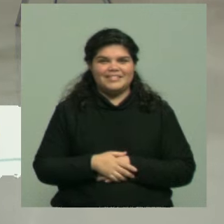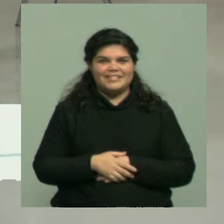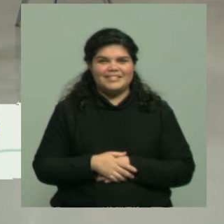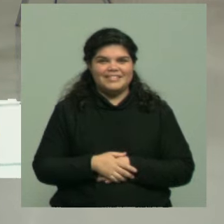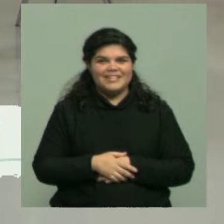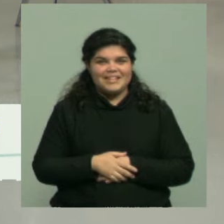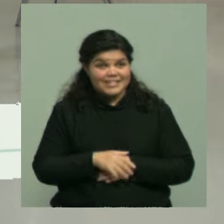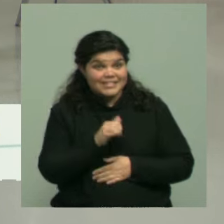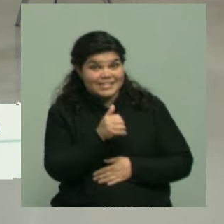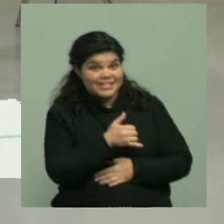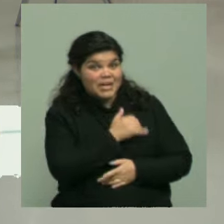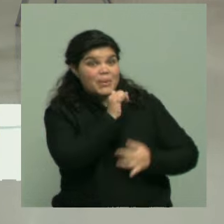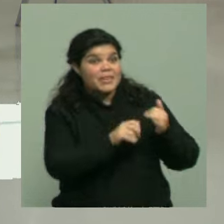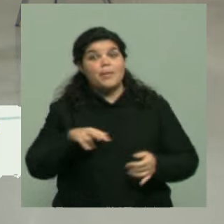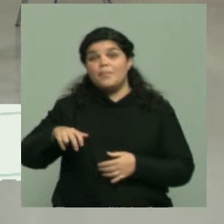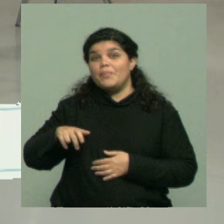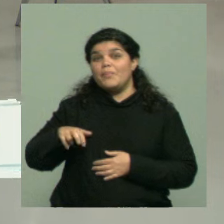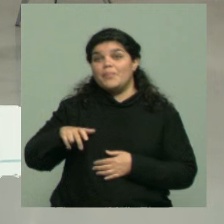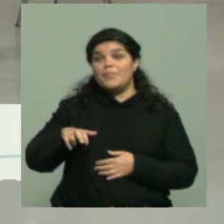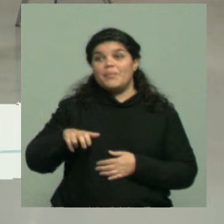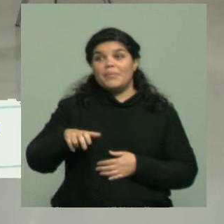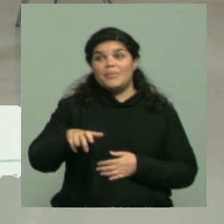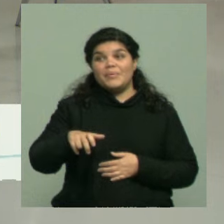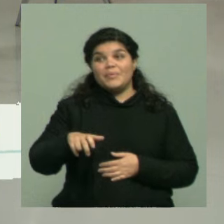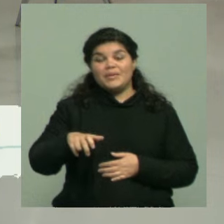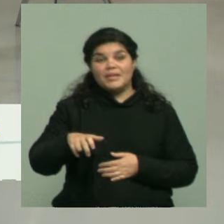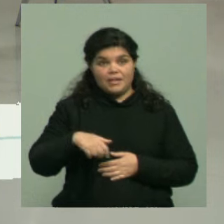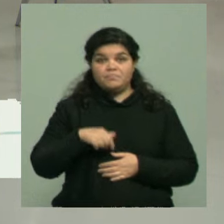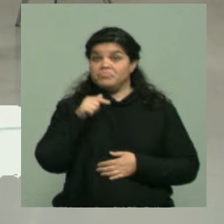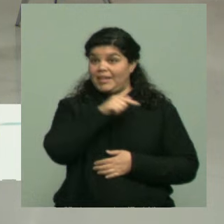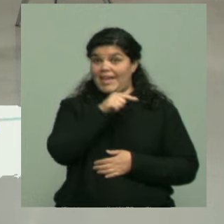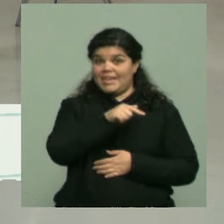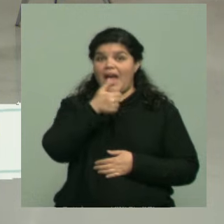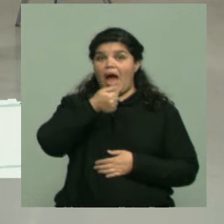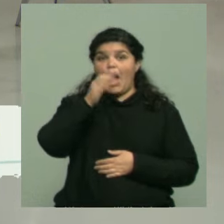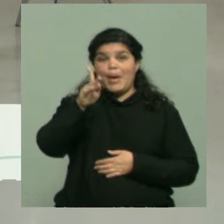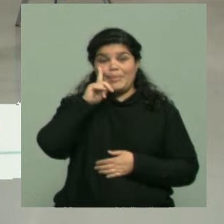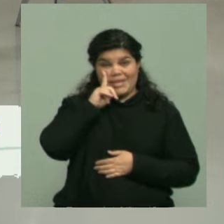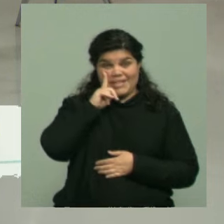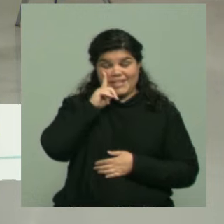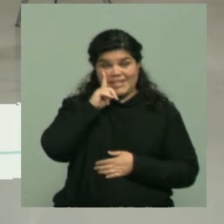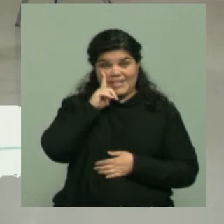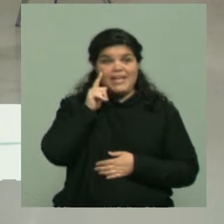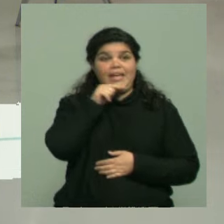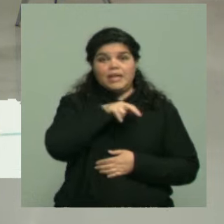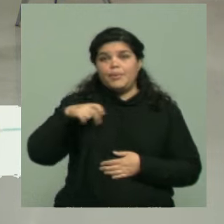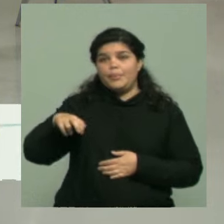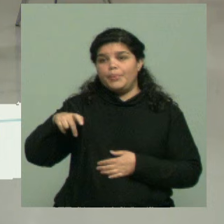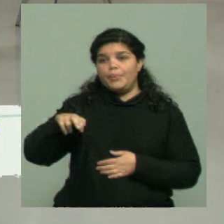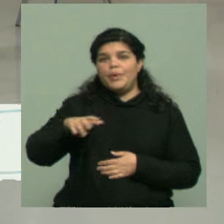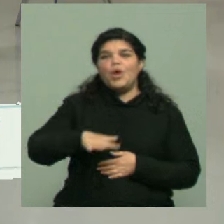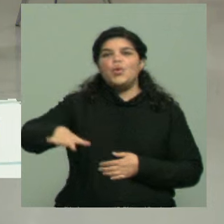¿Sí? ¿Que venías caminando? No, dice. Hay una escena de Abby. Nervios, hay una escena de exacto. Abby que vienen caminando en el